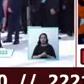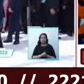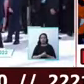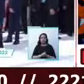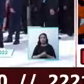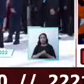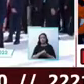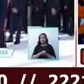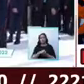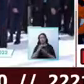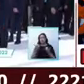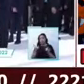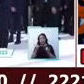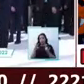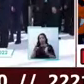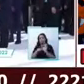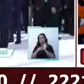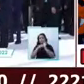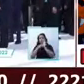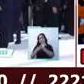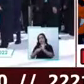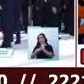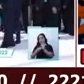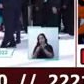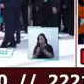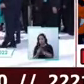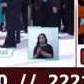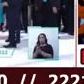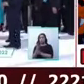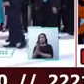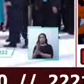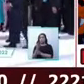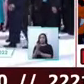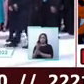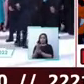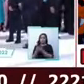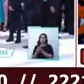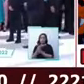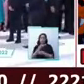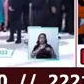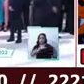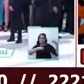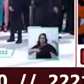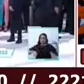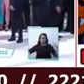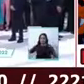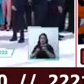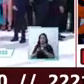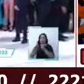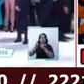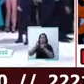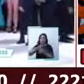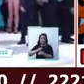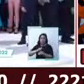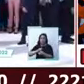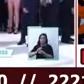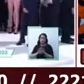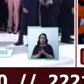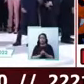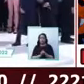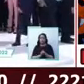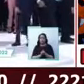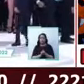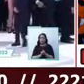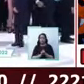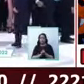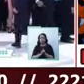vendiendo el país. A los pobres querían dejarlos sin Honduras. Entonces, narrarles que está loco, hombre. No, ese hombre debe de tirar al